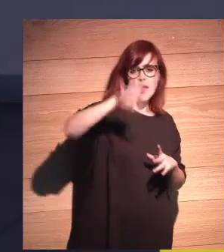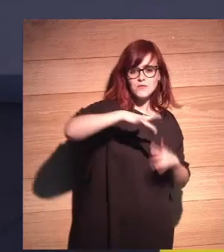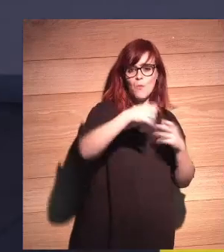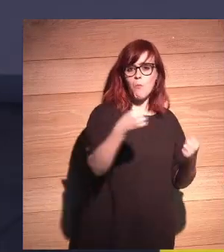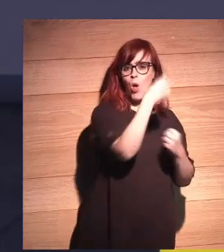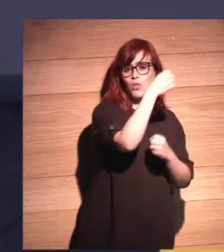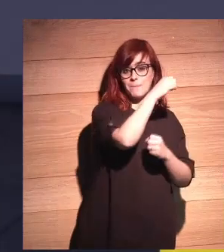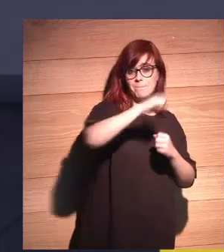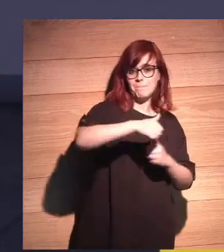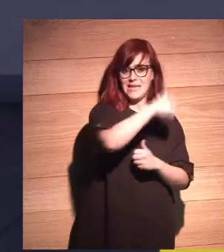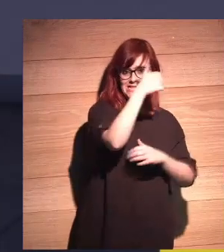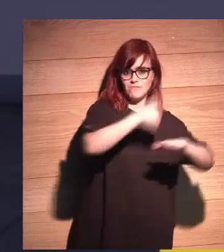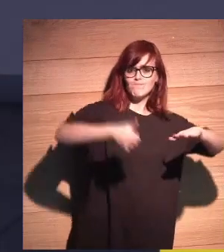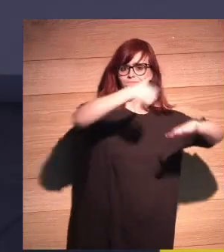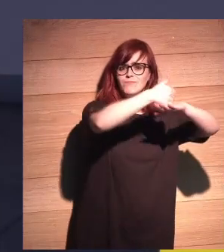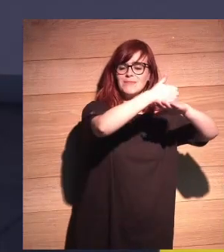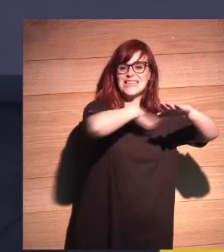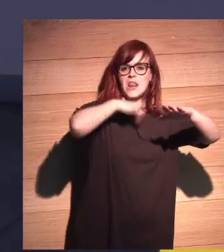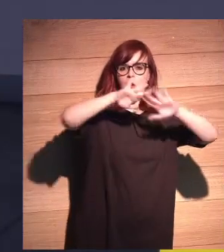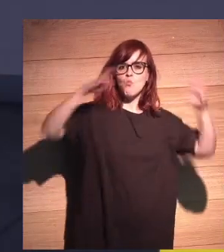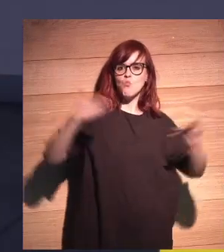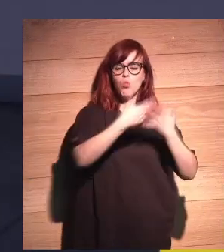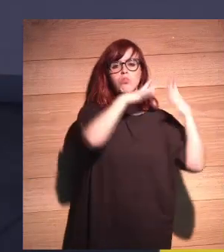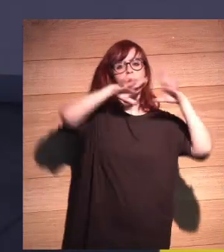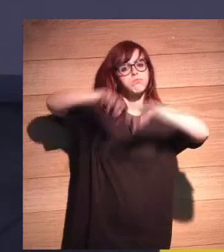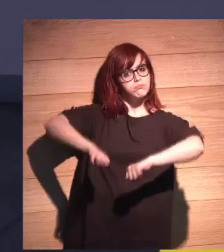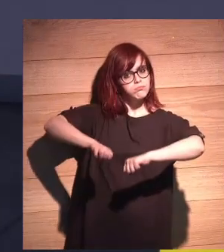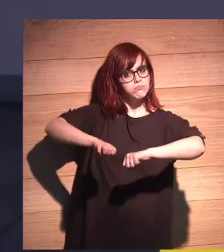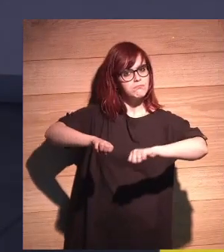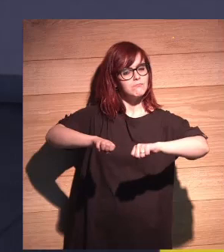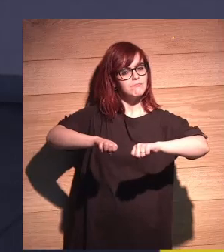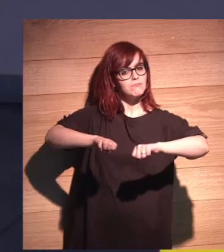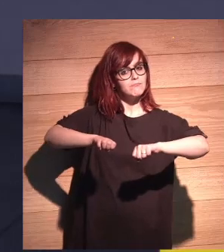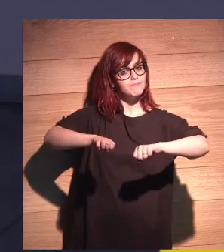poderosas por imponer el dominio mundial, con los pilares